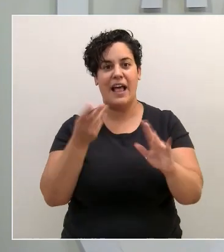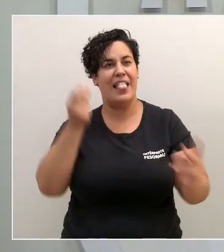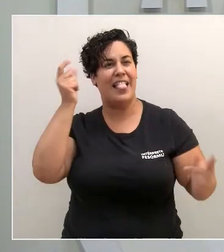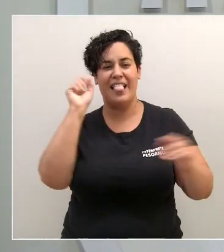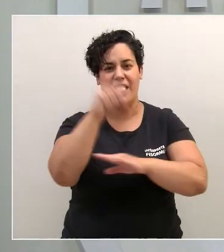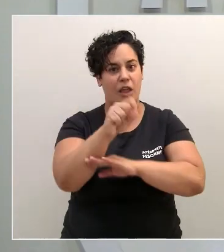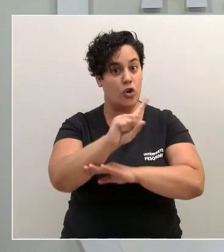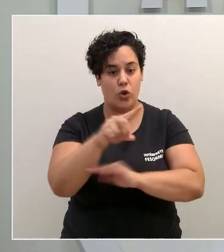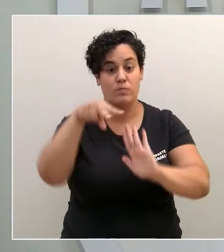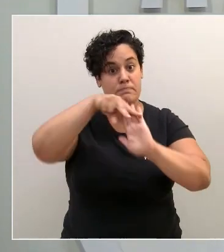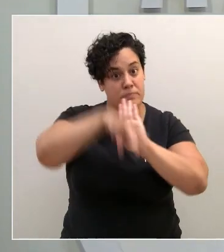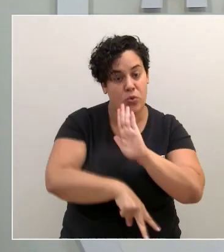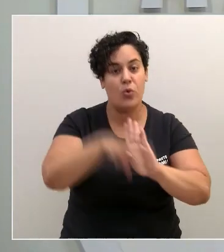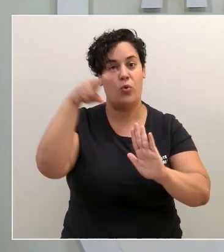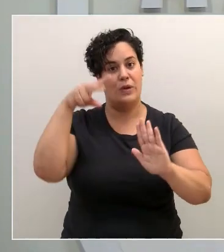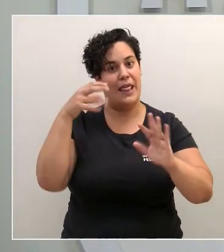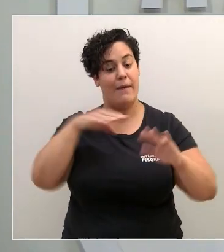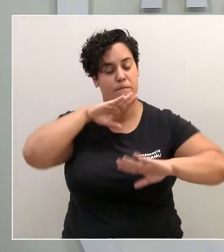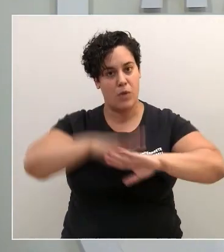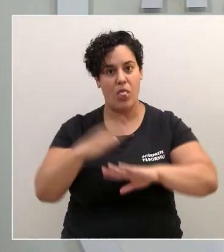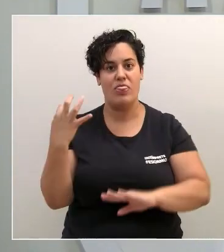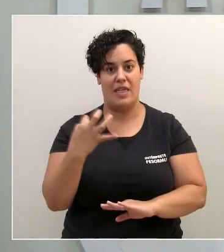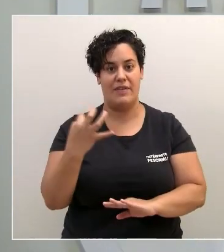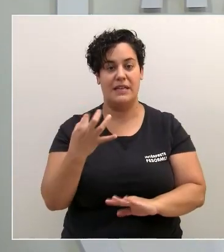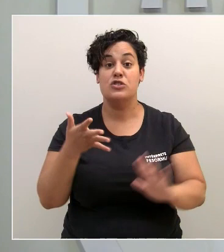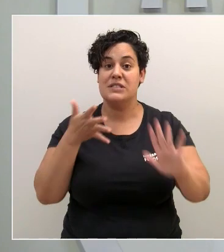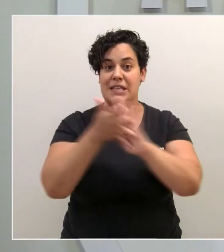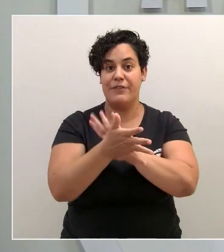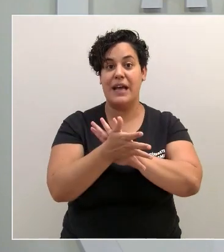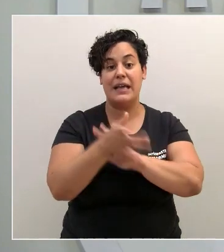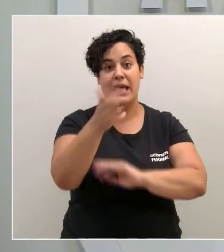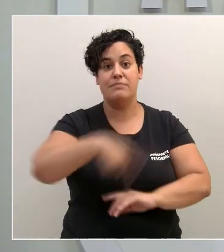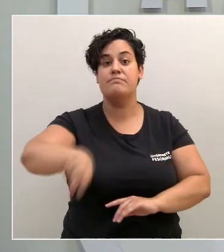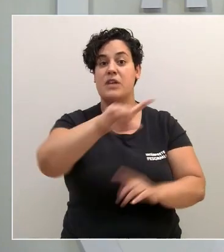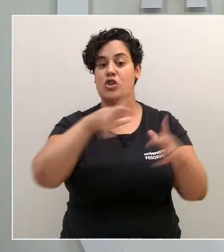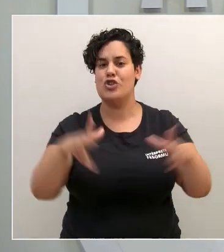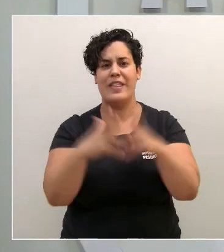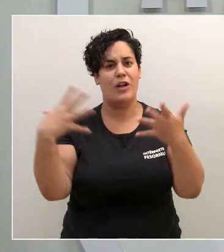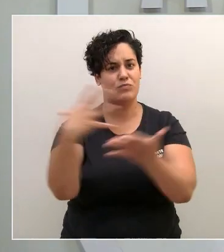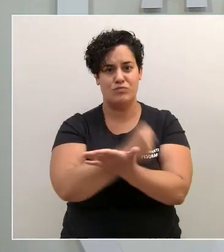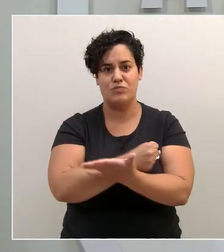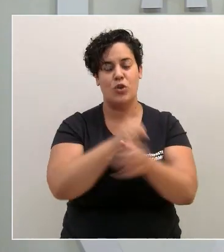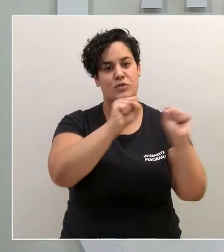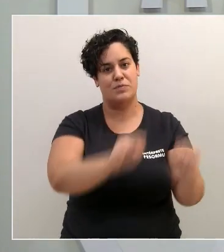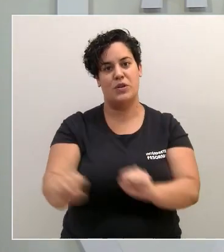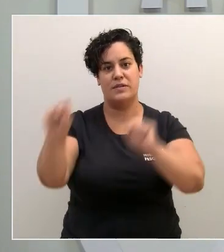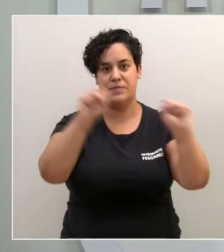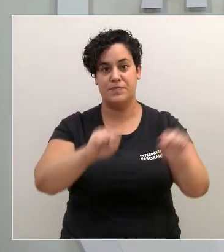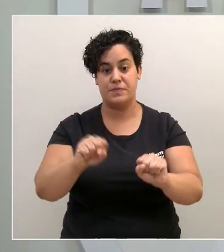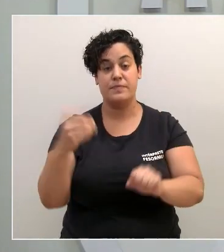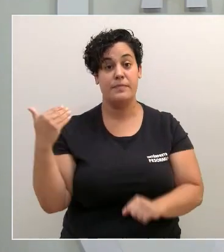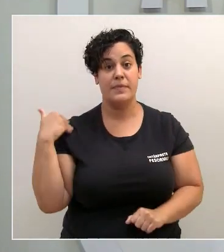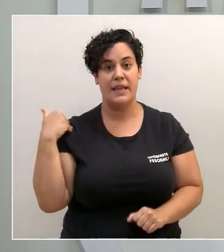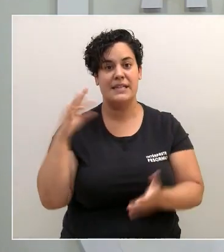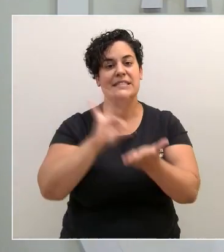que sigan cumpliendo las medidas de prevención, pues de este modo estaremos protegiendo a toda la sociedad. Ayer,